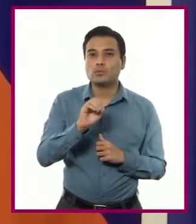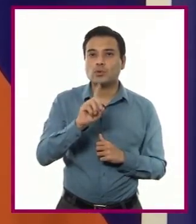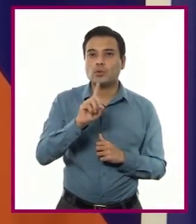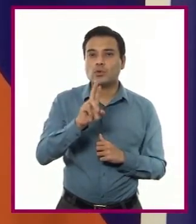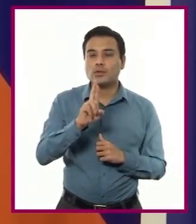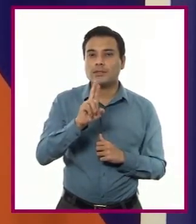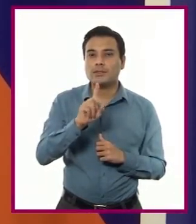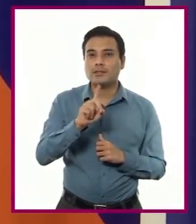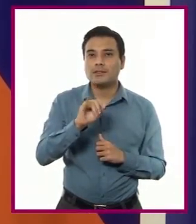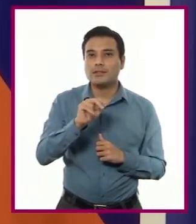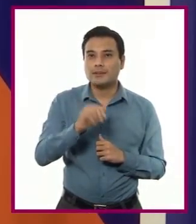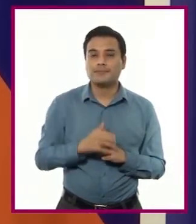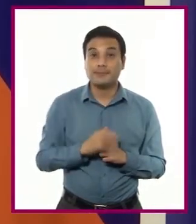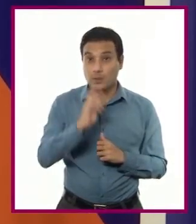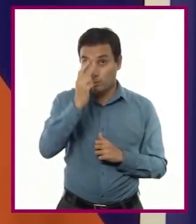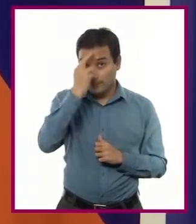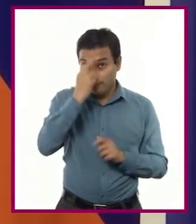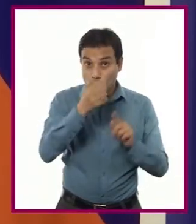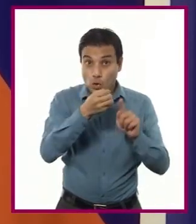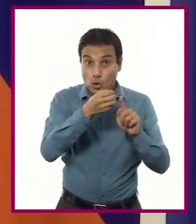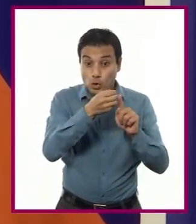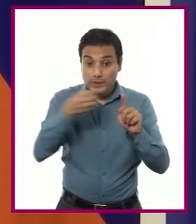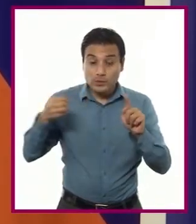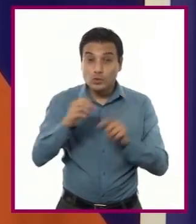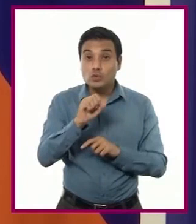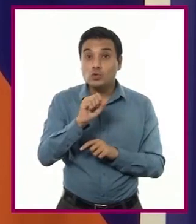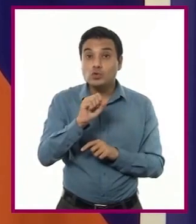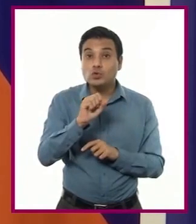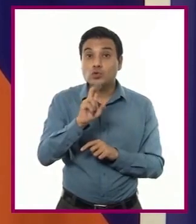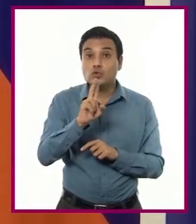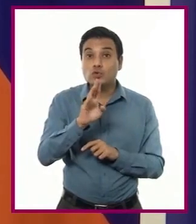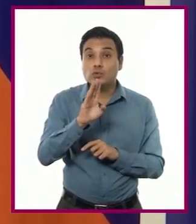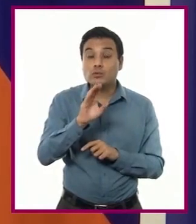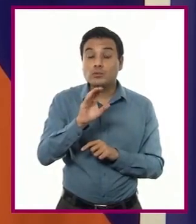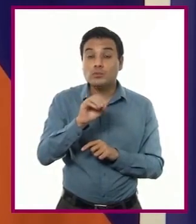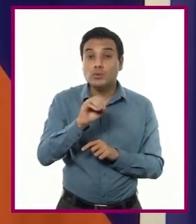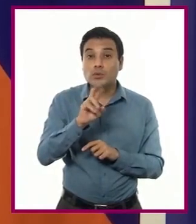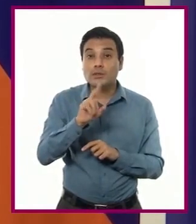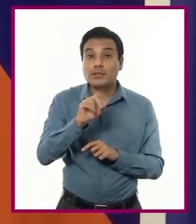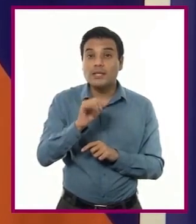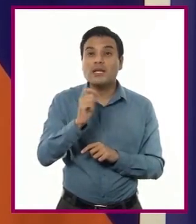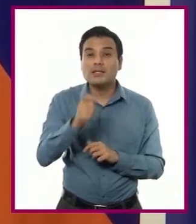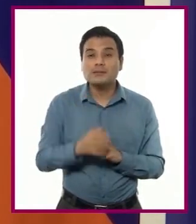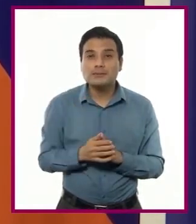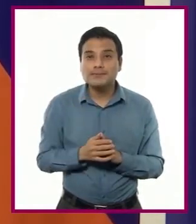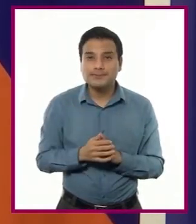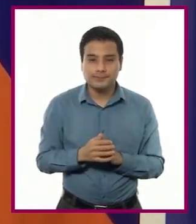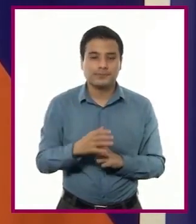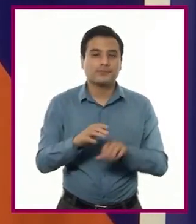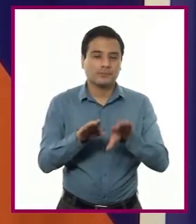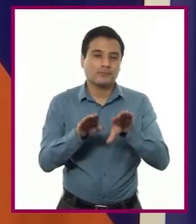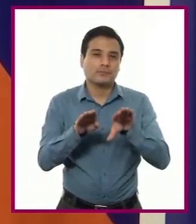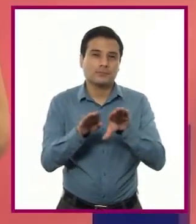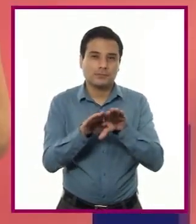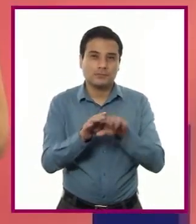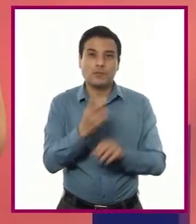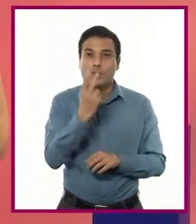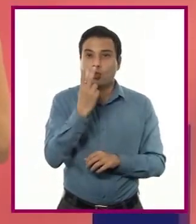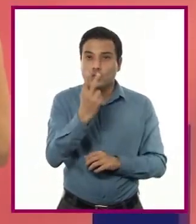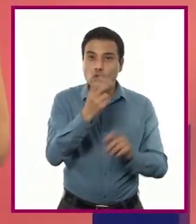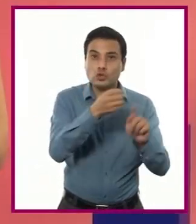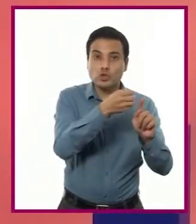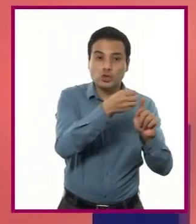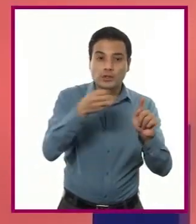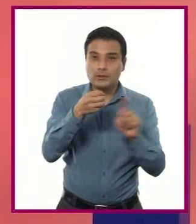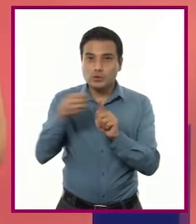Exacto. Recordemos que las oraciones subordinadas son oraciones donde hay una relación de dependencia. Si no